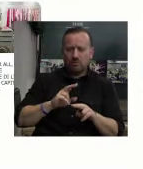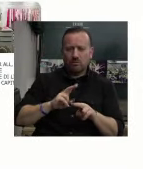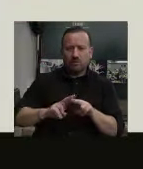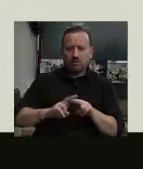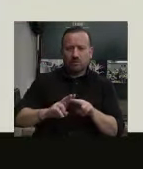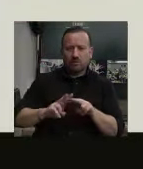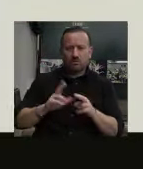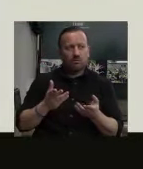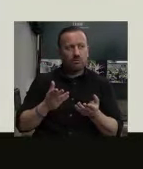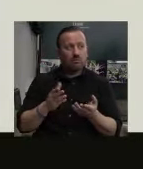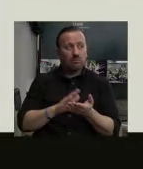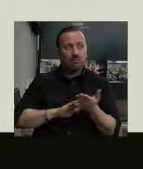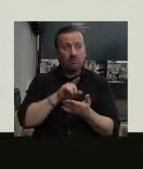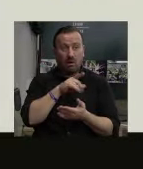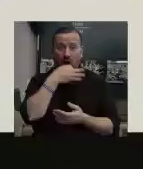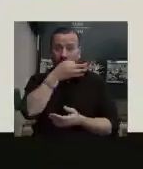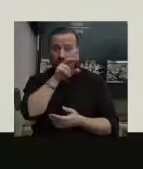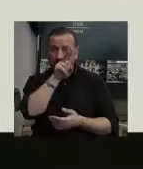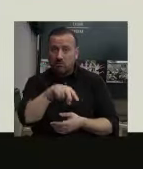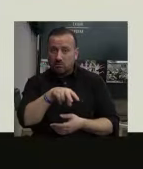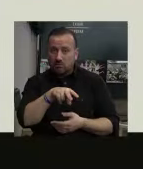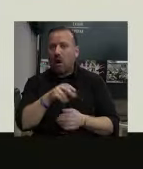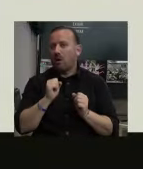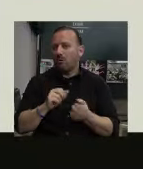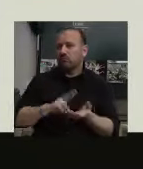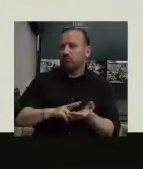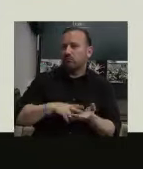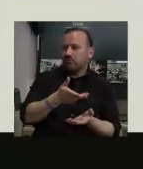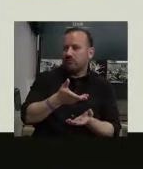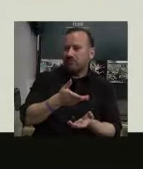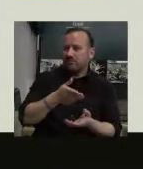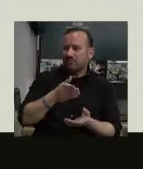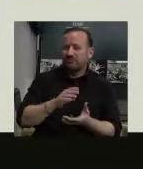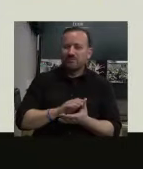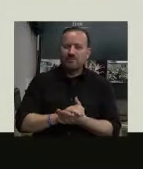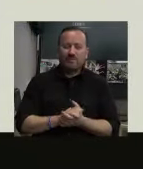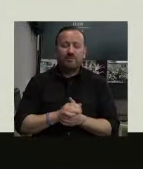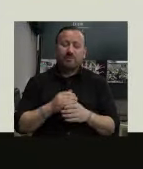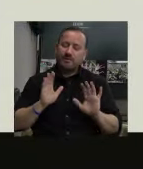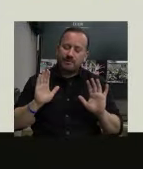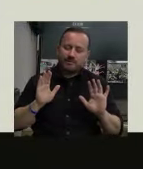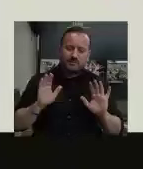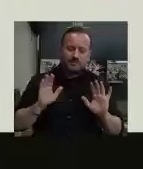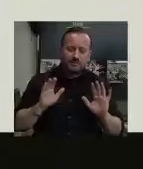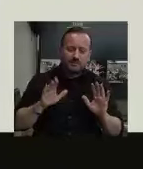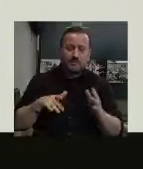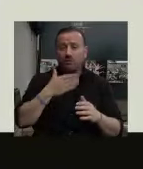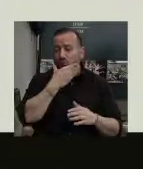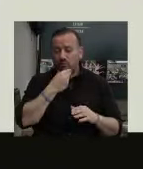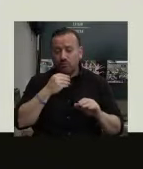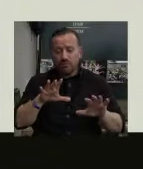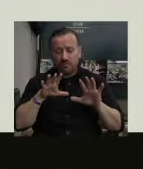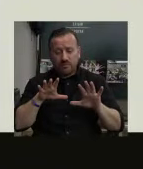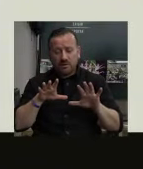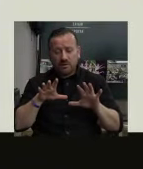Ah si lo dijo juno entonces puede ser porque no hay profeta que a veces no se ha atendido en fin lo lindo